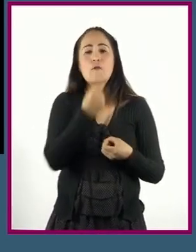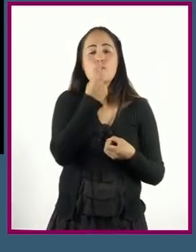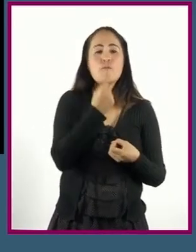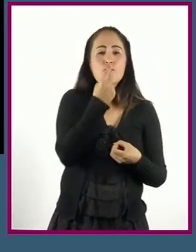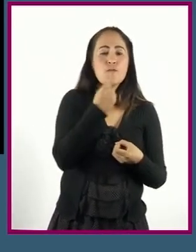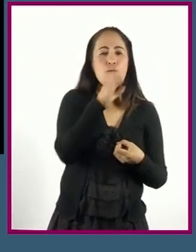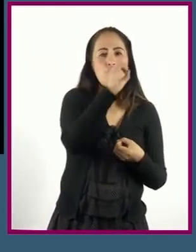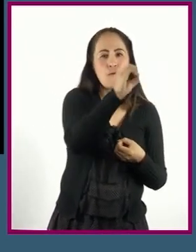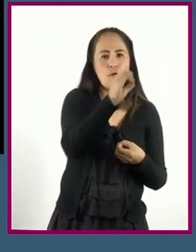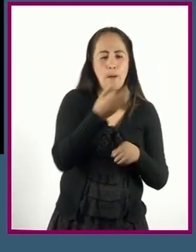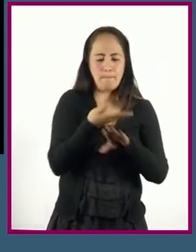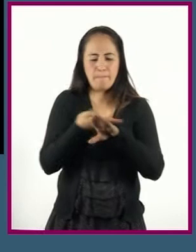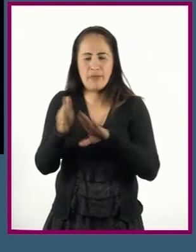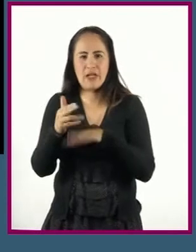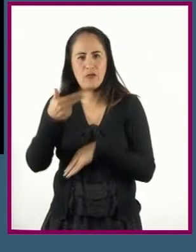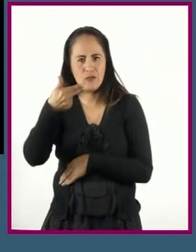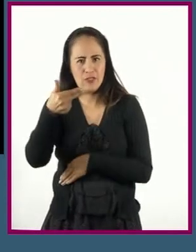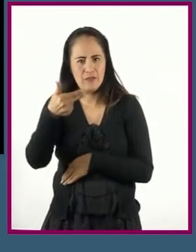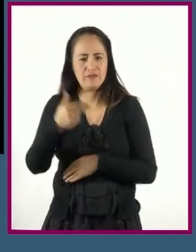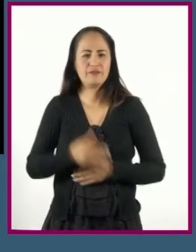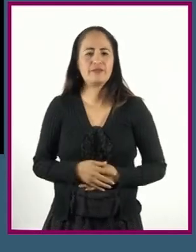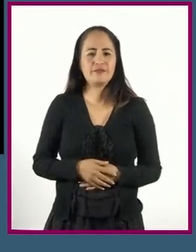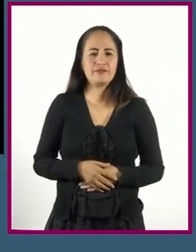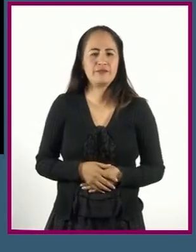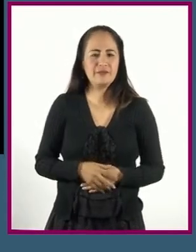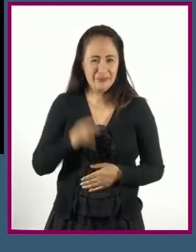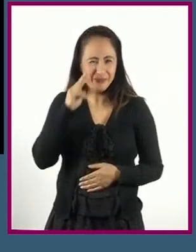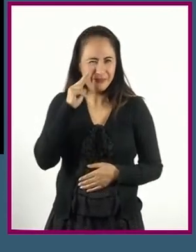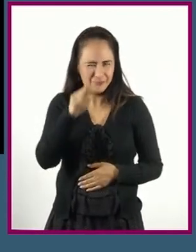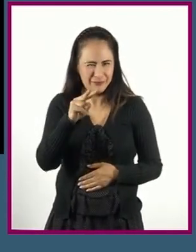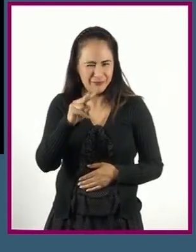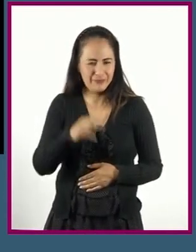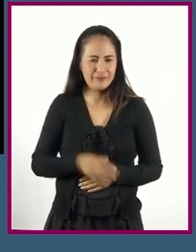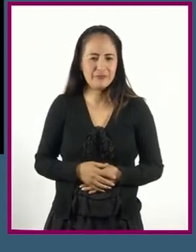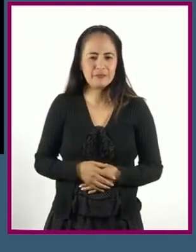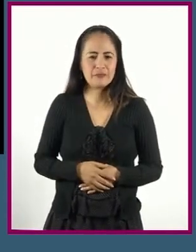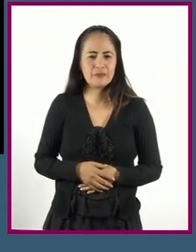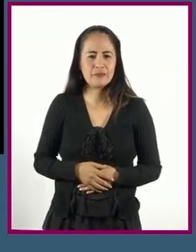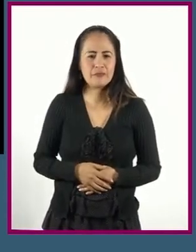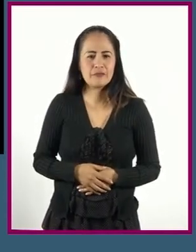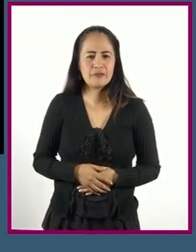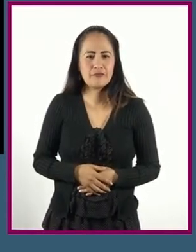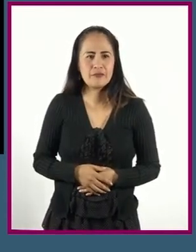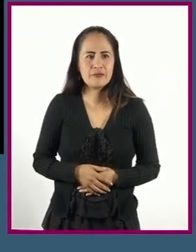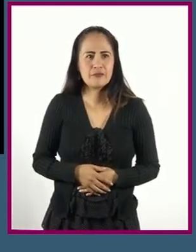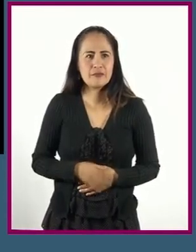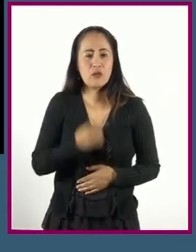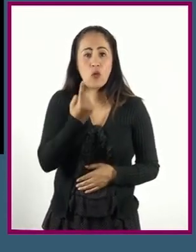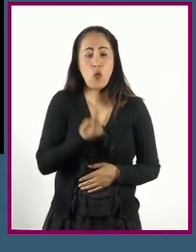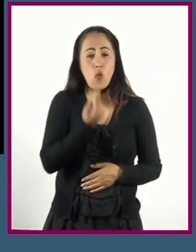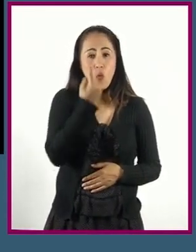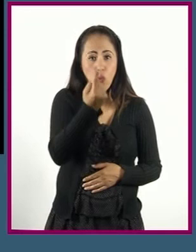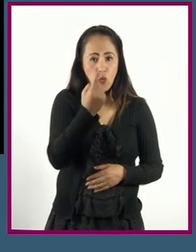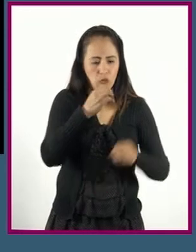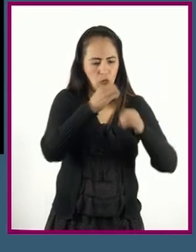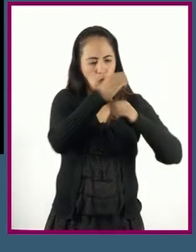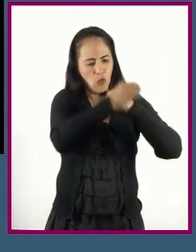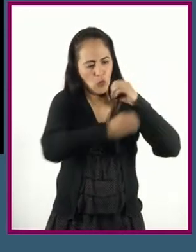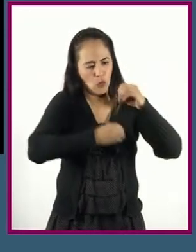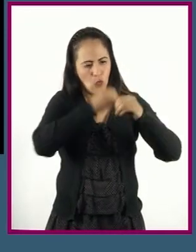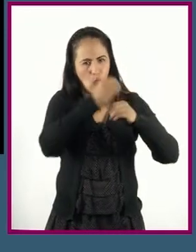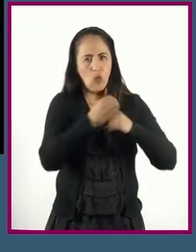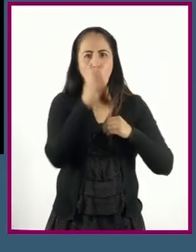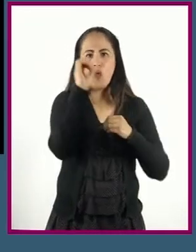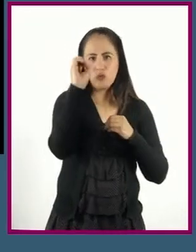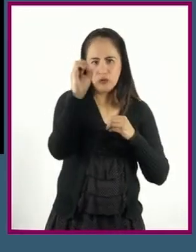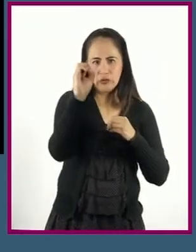oxígeno, blanco para el hidrógeno. Si alcanzamos a ver, tiene un átomo de oxígeno, 2